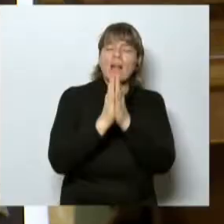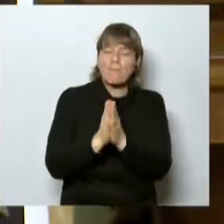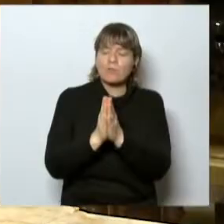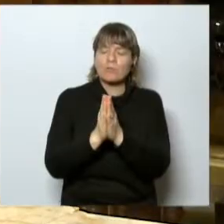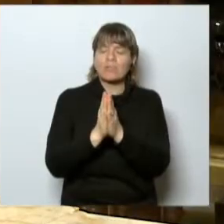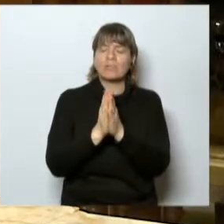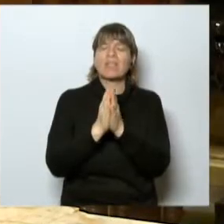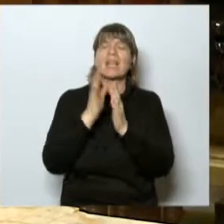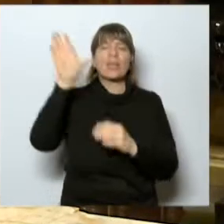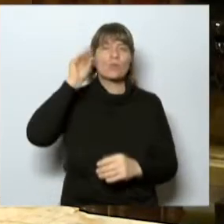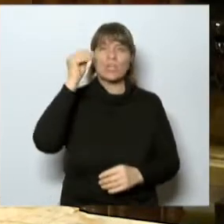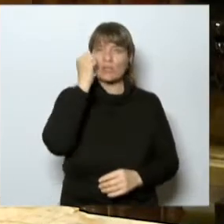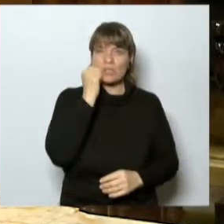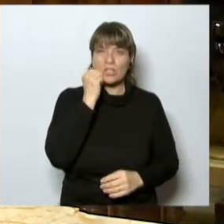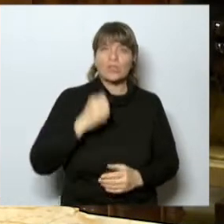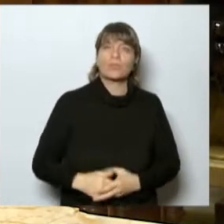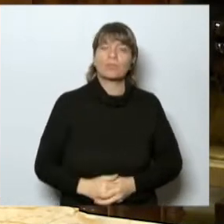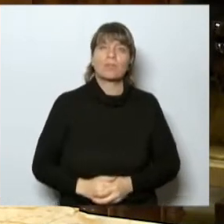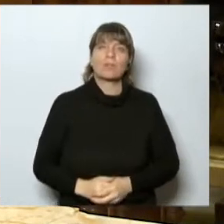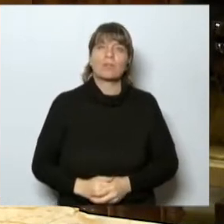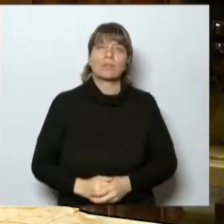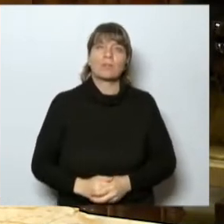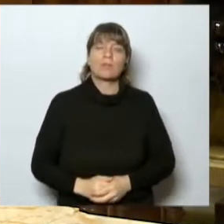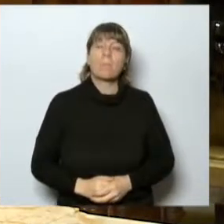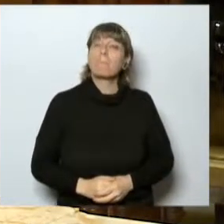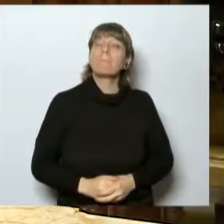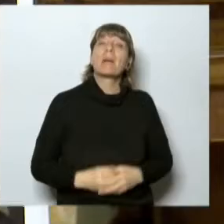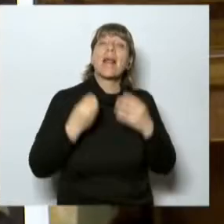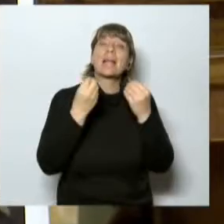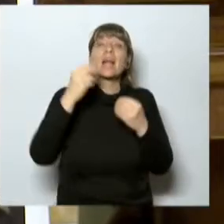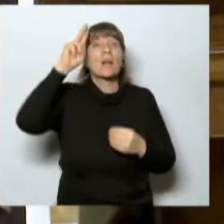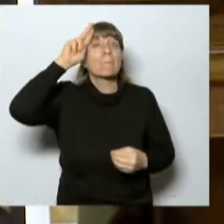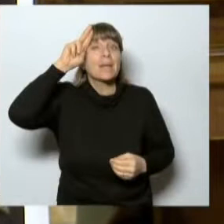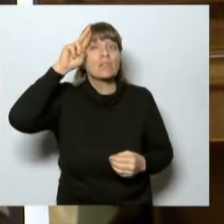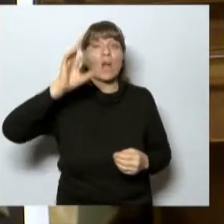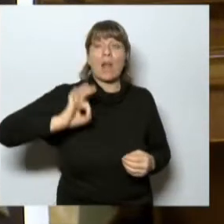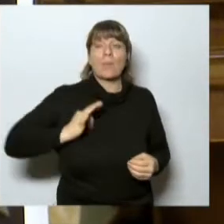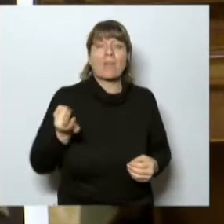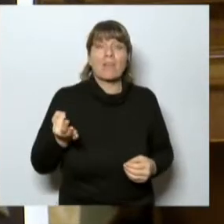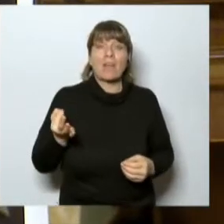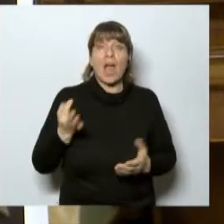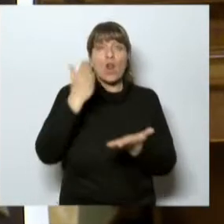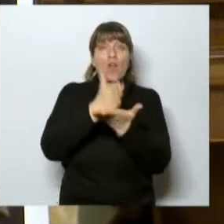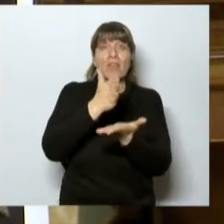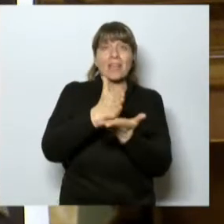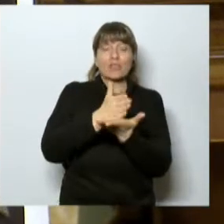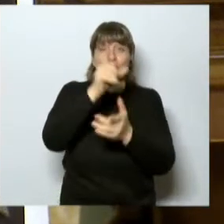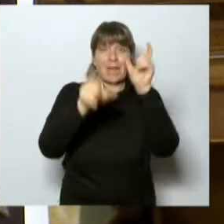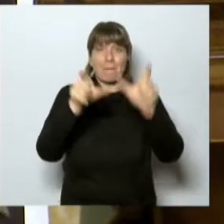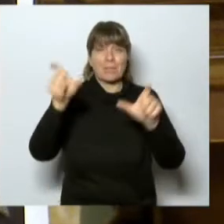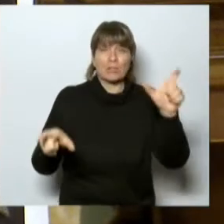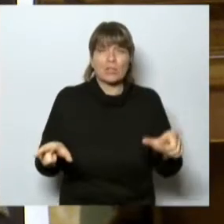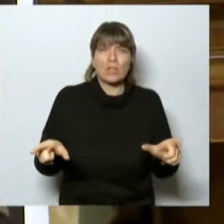Oremos. Escúchanos, Señor. Para que el respeto a la vida y los derechos de las